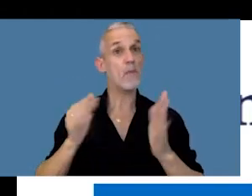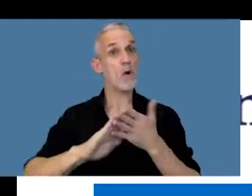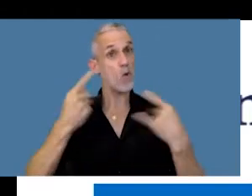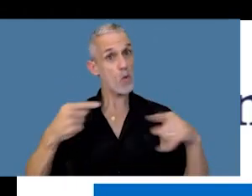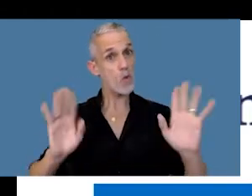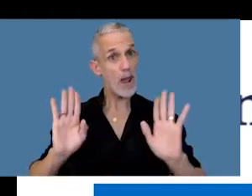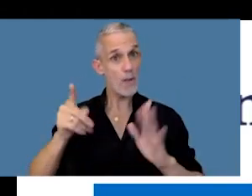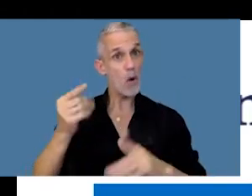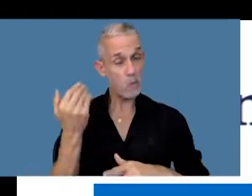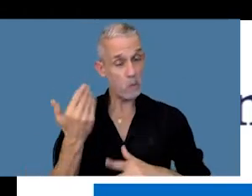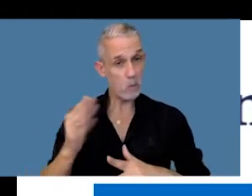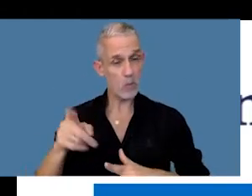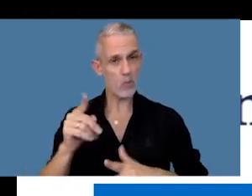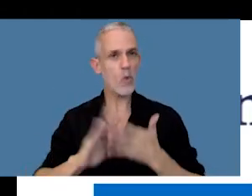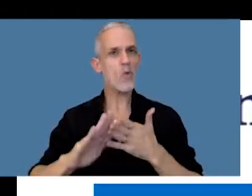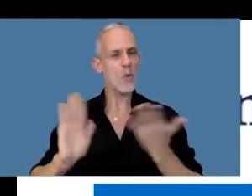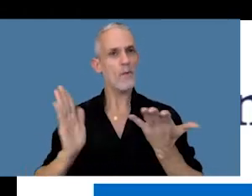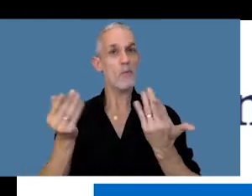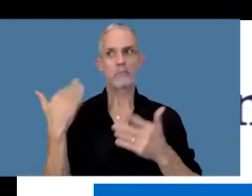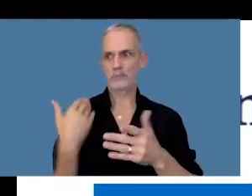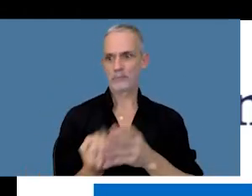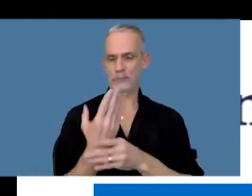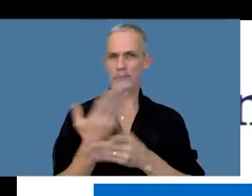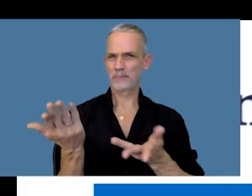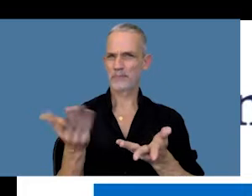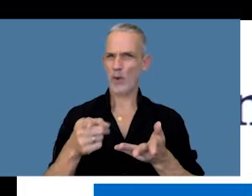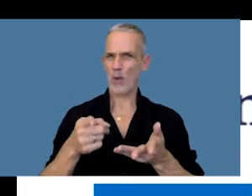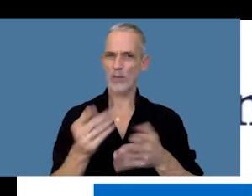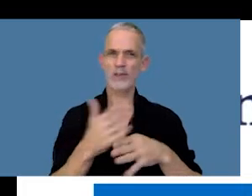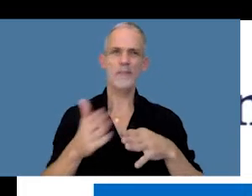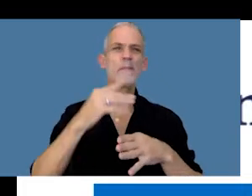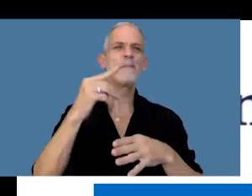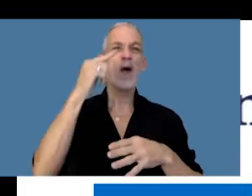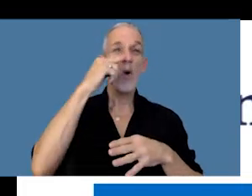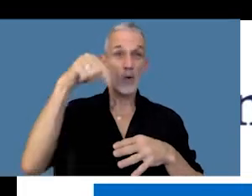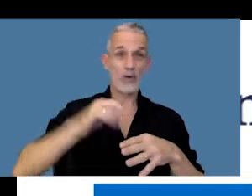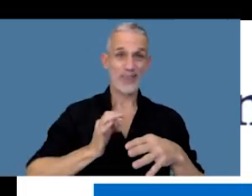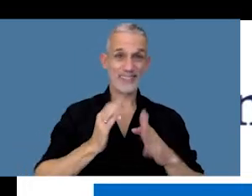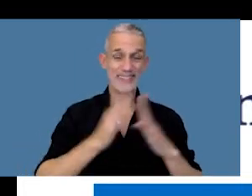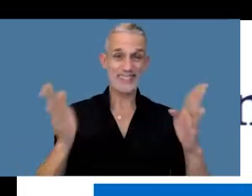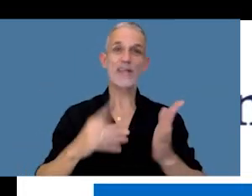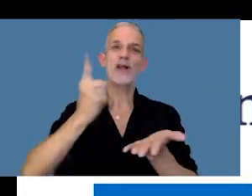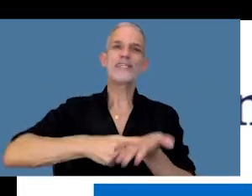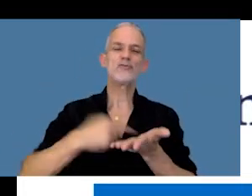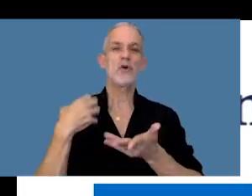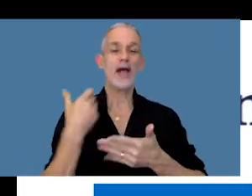bastante interesante, que surgió a partir del mes de junio de este año, con la Resolución